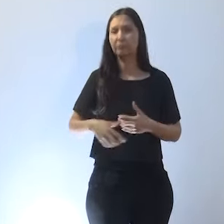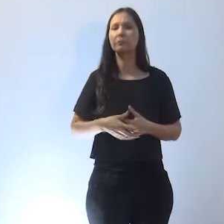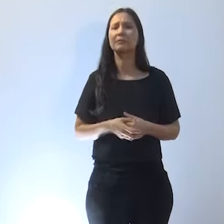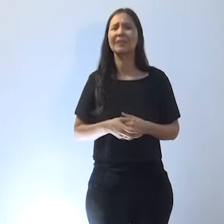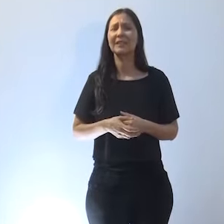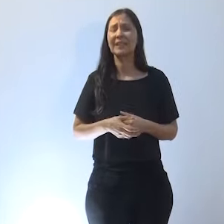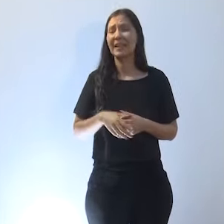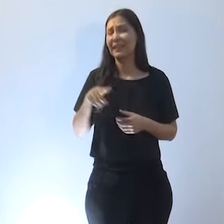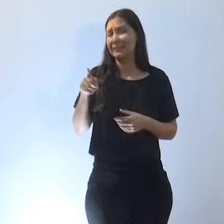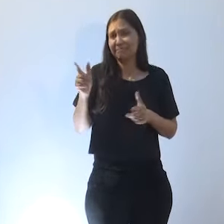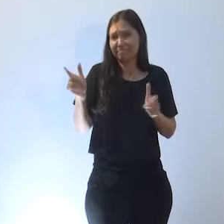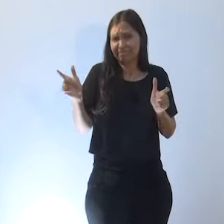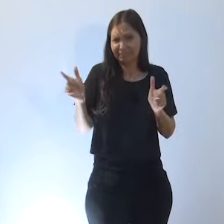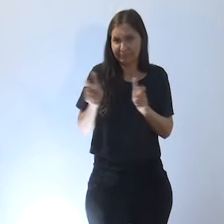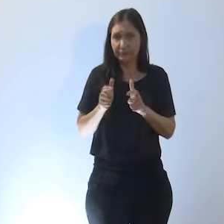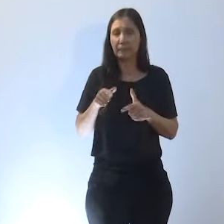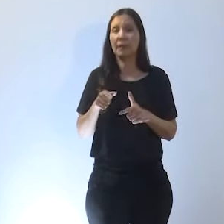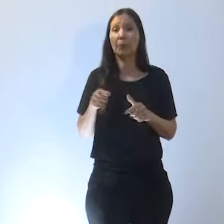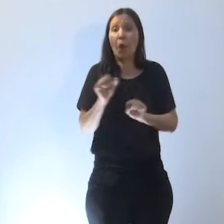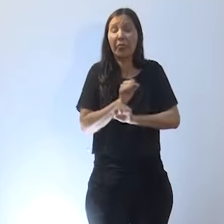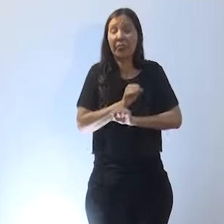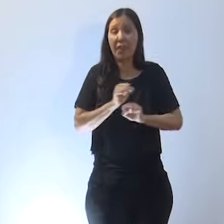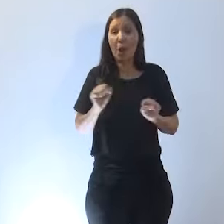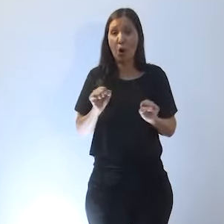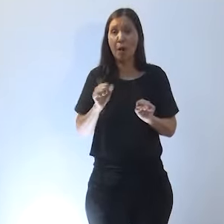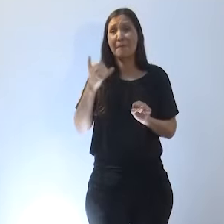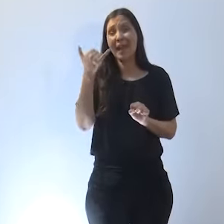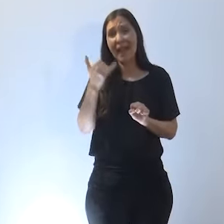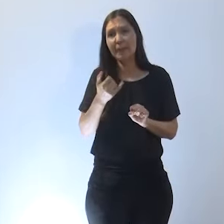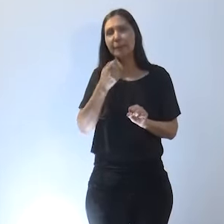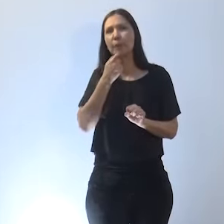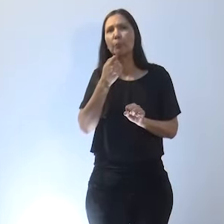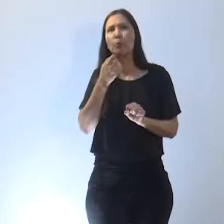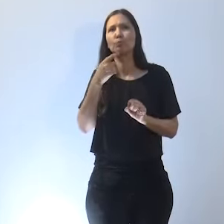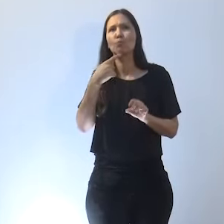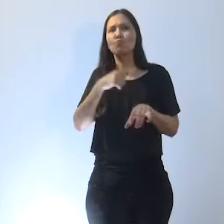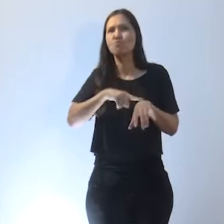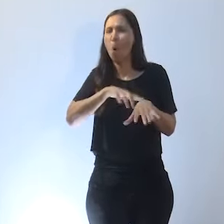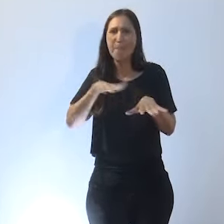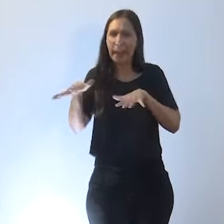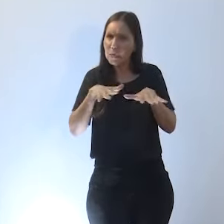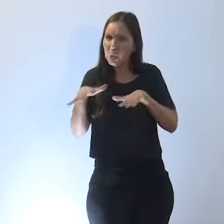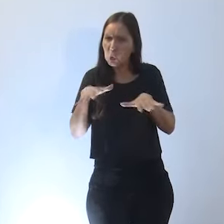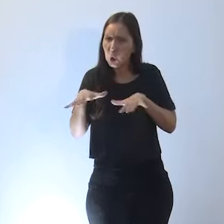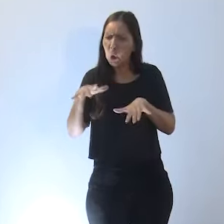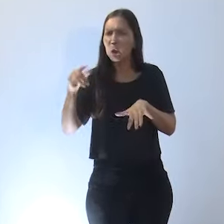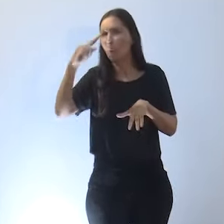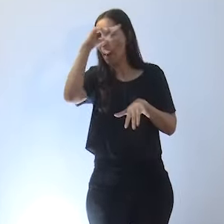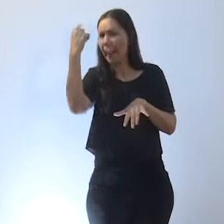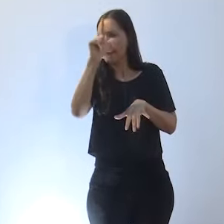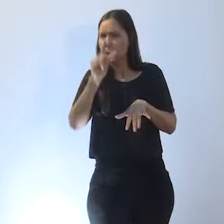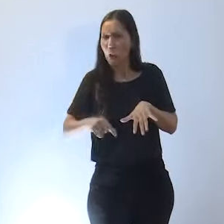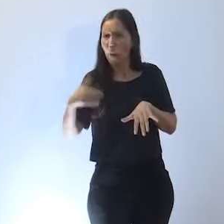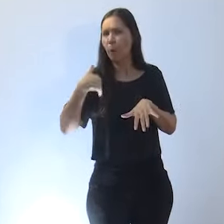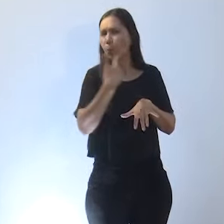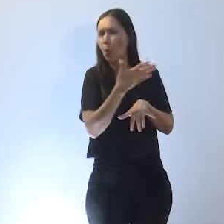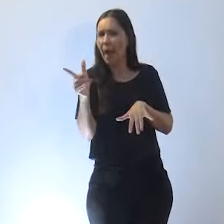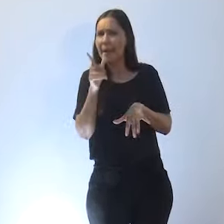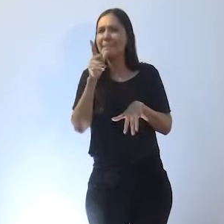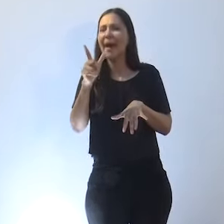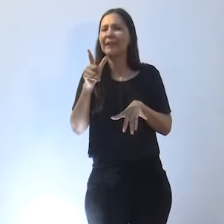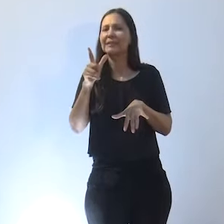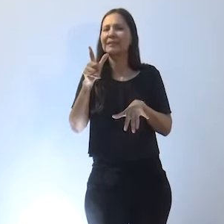sabemos o sea de golpe hay una militancia nacional popular que parece ir hacia hacia no sé hacia hacia el marxismo más ortodoxo